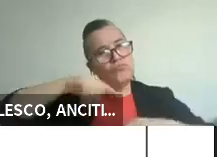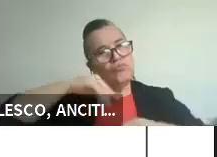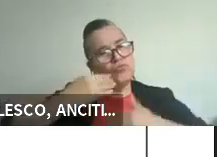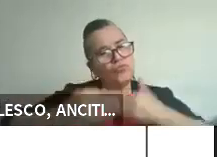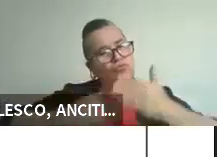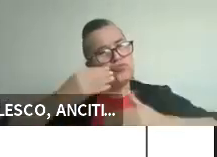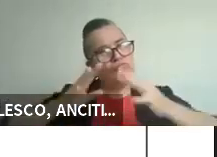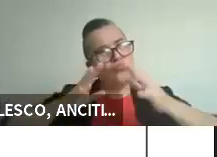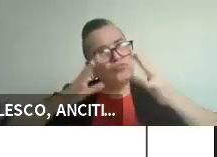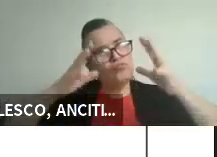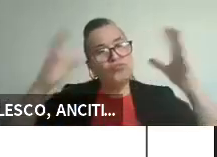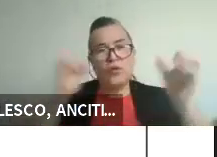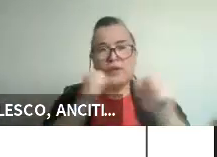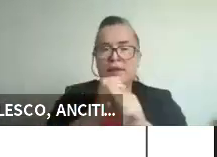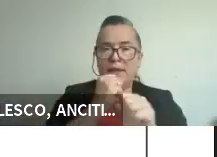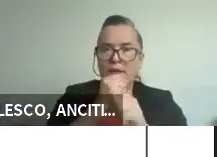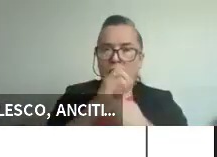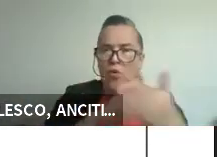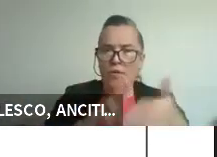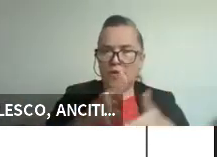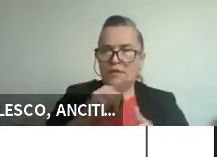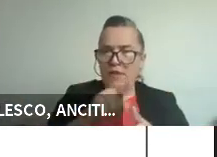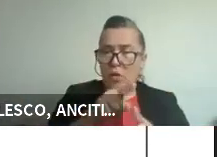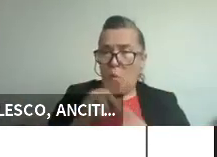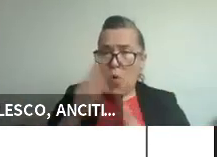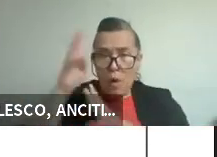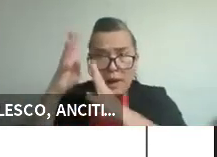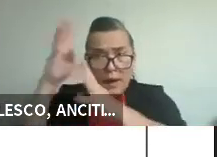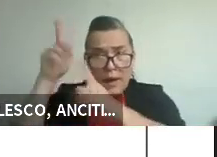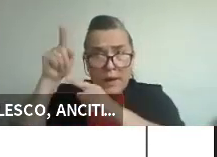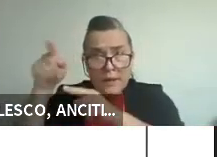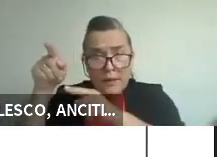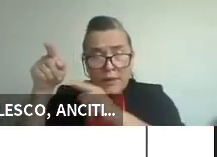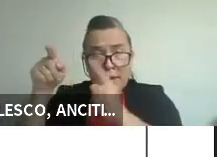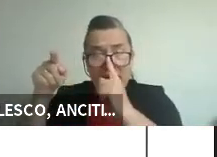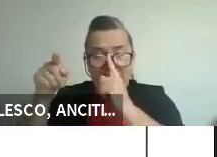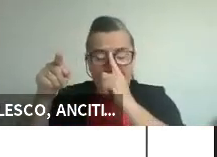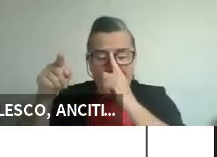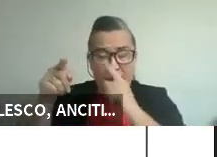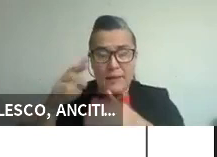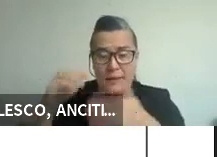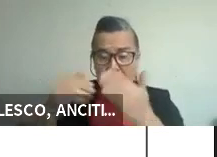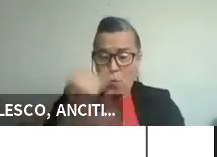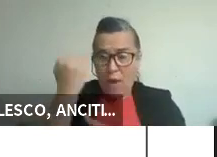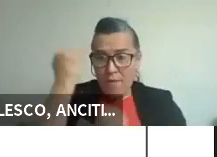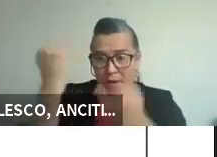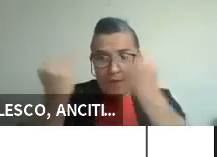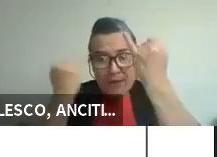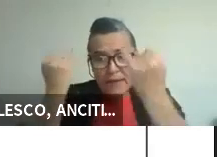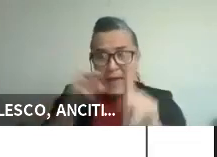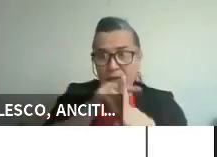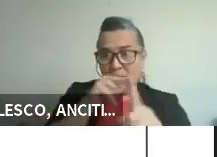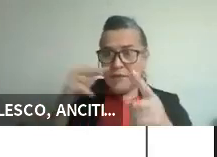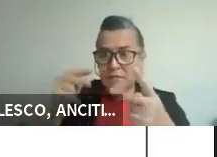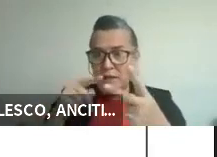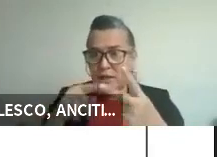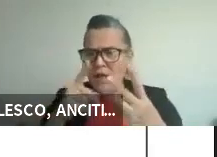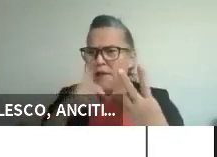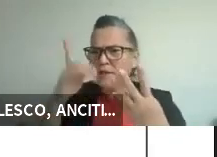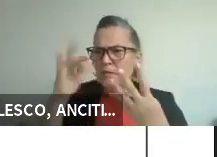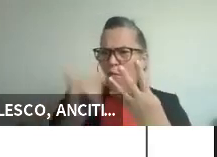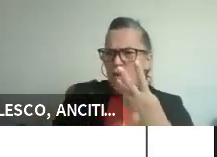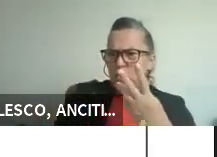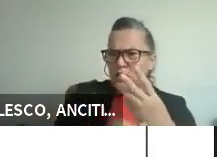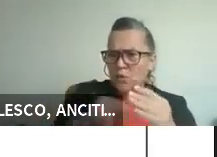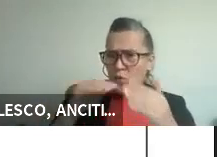de lo que es el trabajo universitario la creatividad o sea la creación de nuevas ideas perspectivas proyectos que